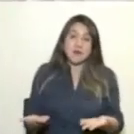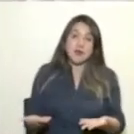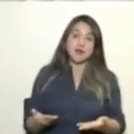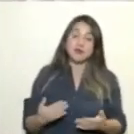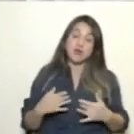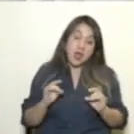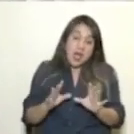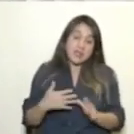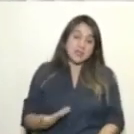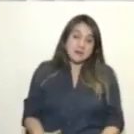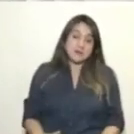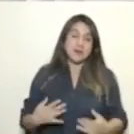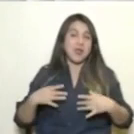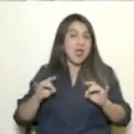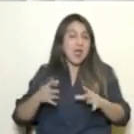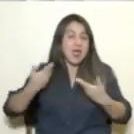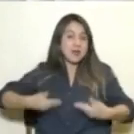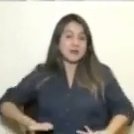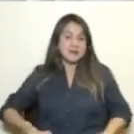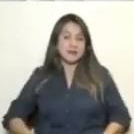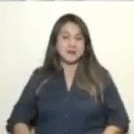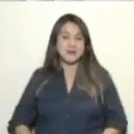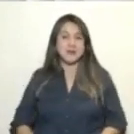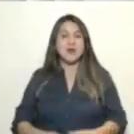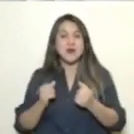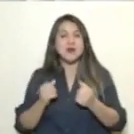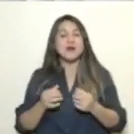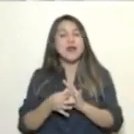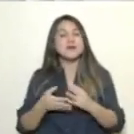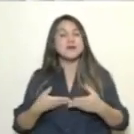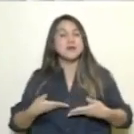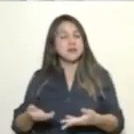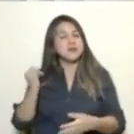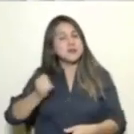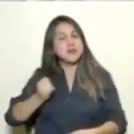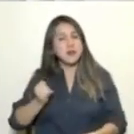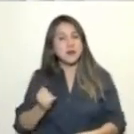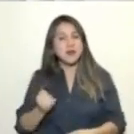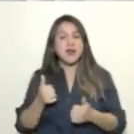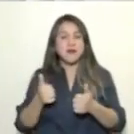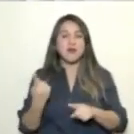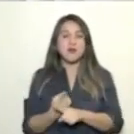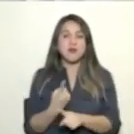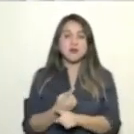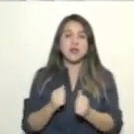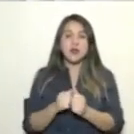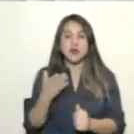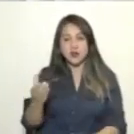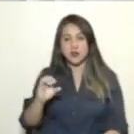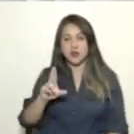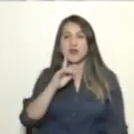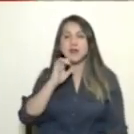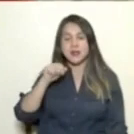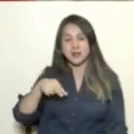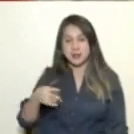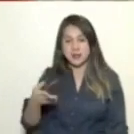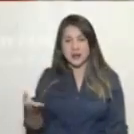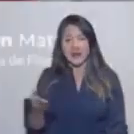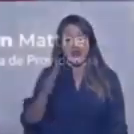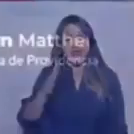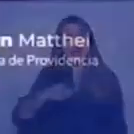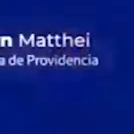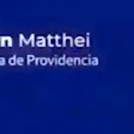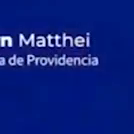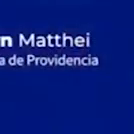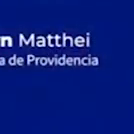es como es nomás. Hace lo que puede. Muchas gracias por la invitación. Siempre es grato conversar con Cristian Barken. Quiero